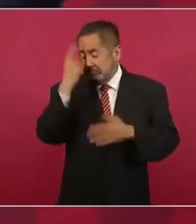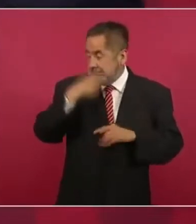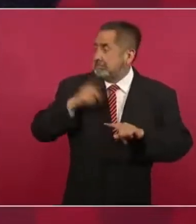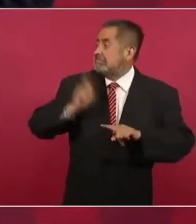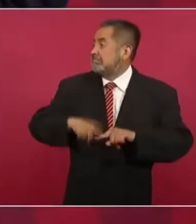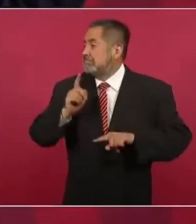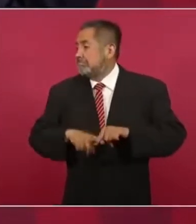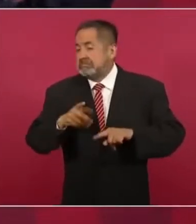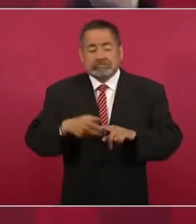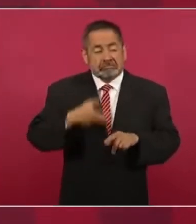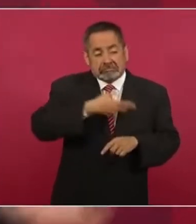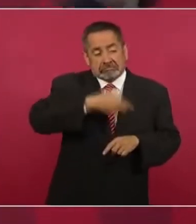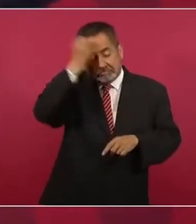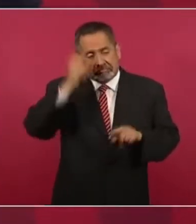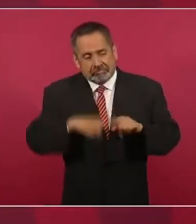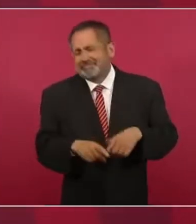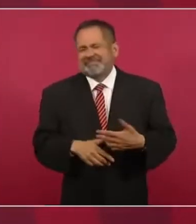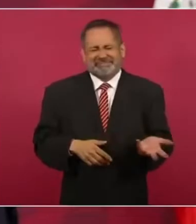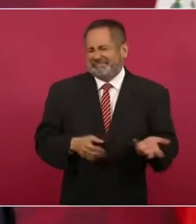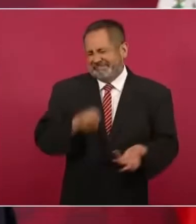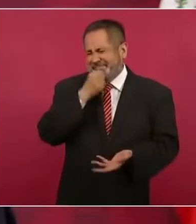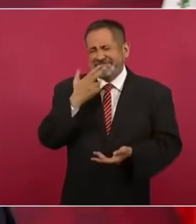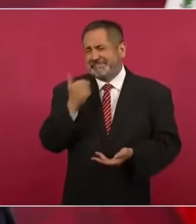Viene de la época de Porfirio Díaz, imagínense.